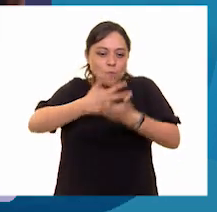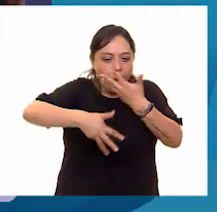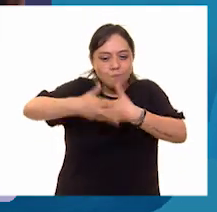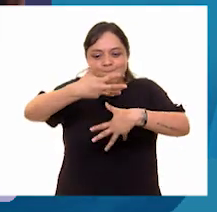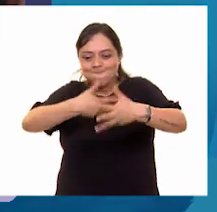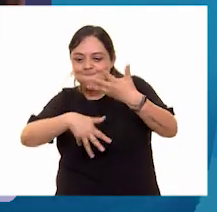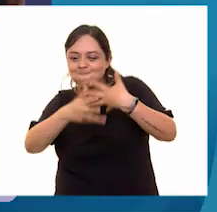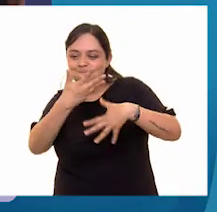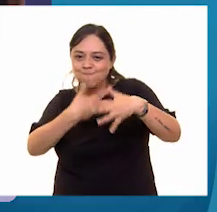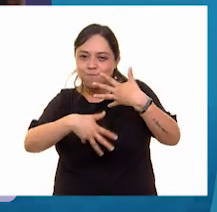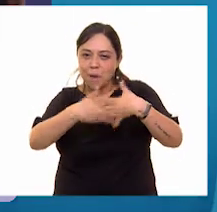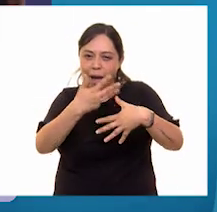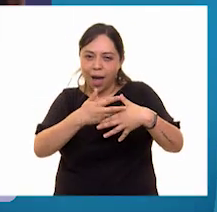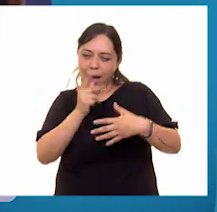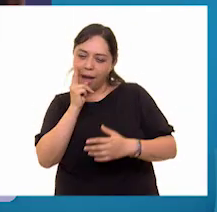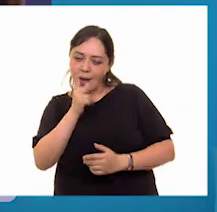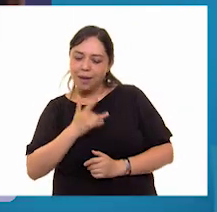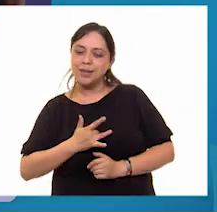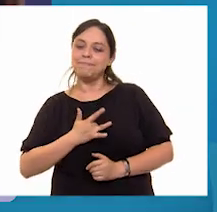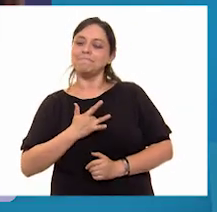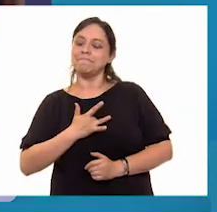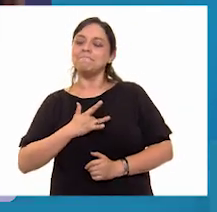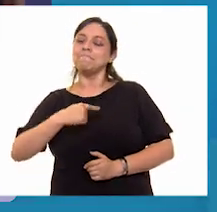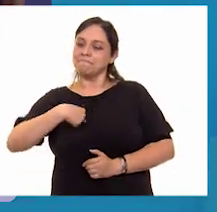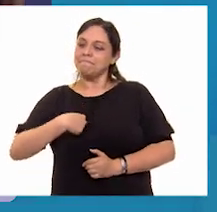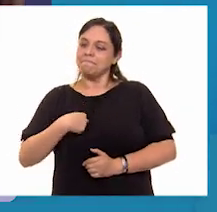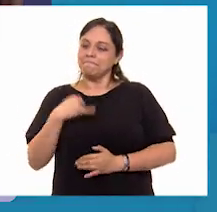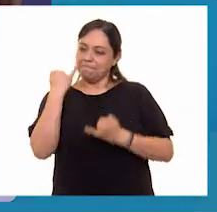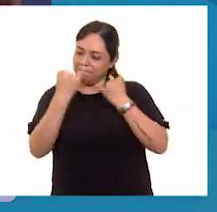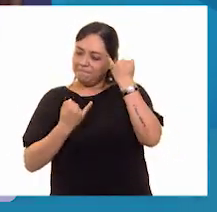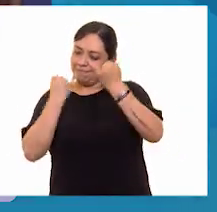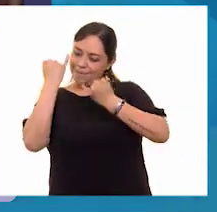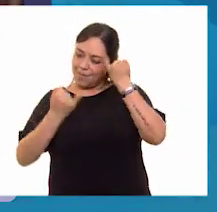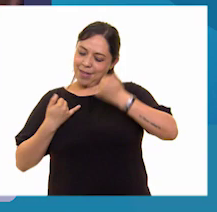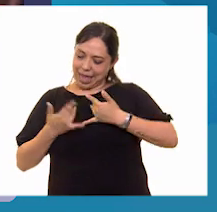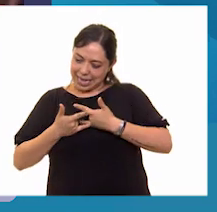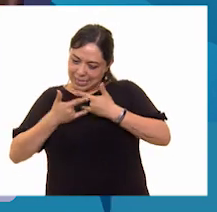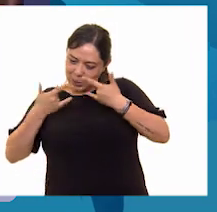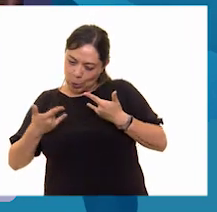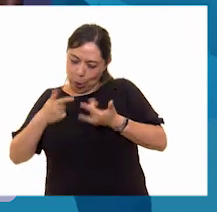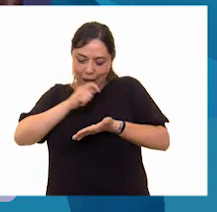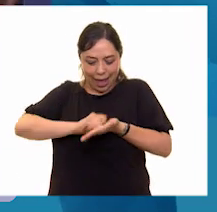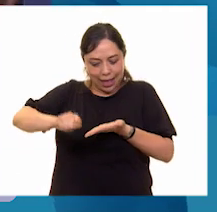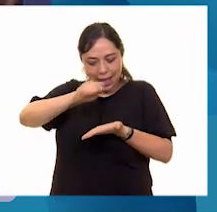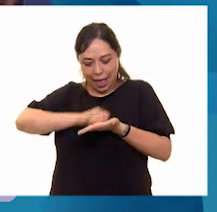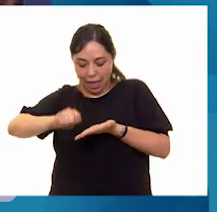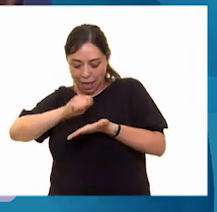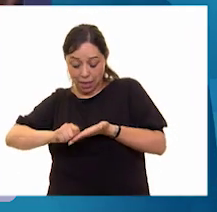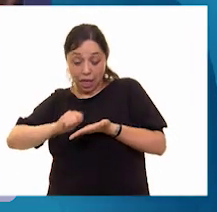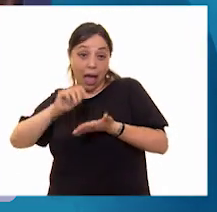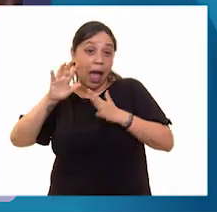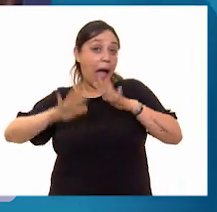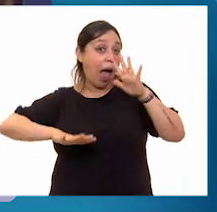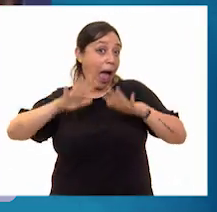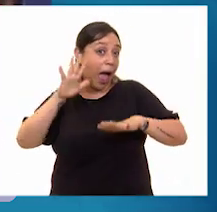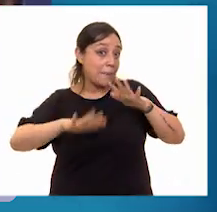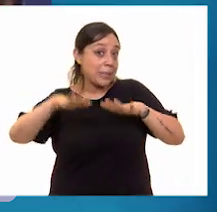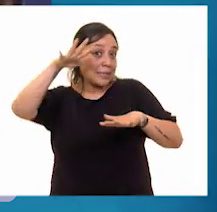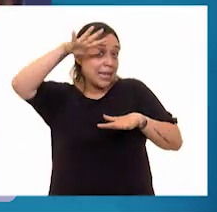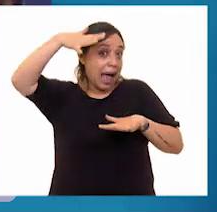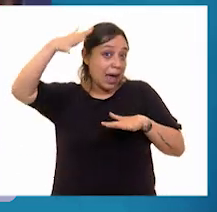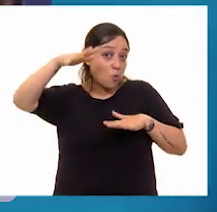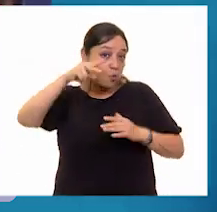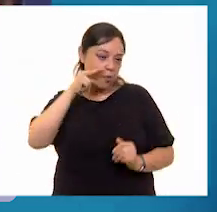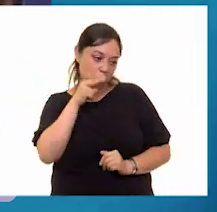a partir de eso, pues puedo crear historias que ciertamente a veces no son bien vistas por el mundo adulto, censor, por